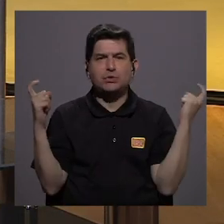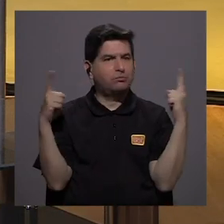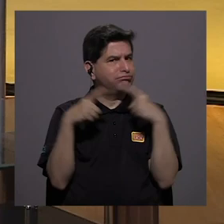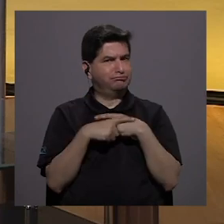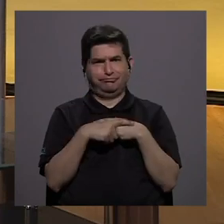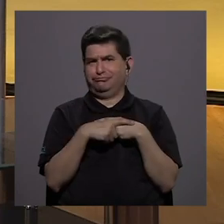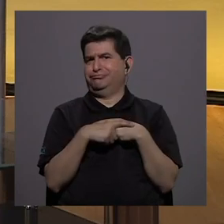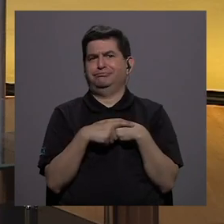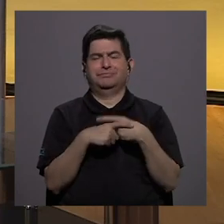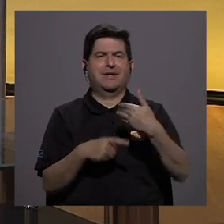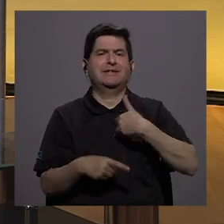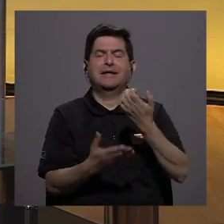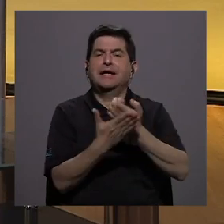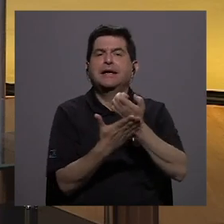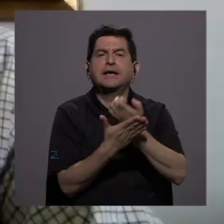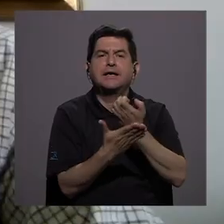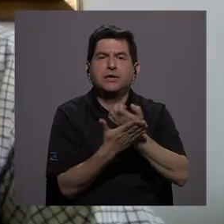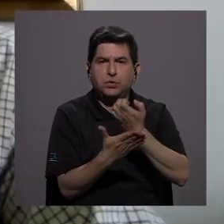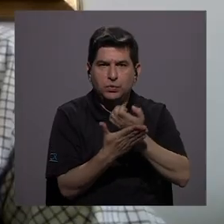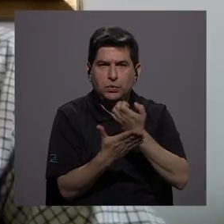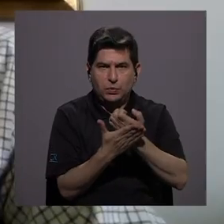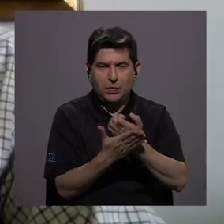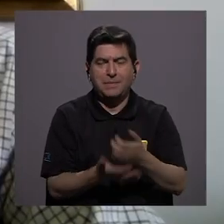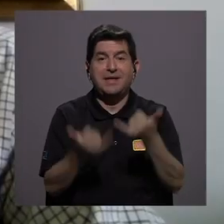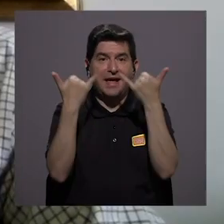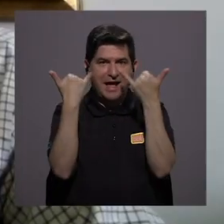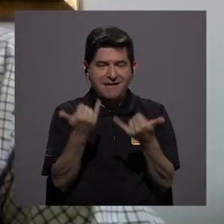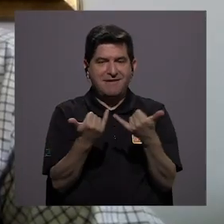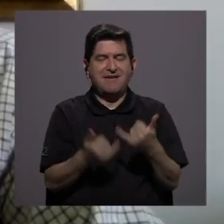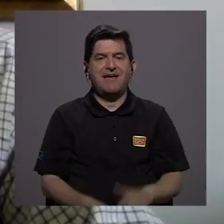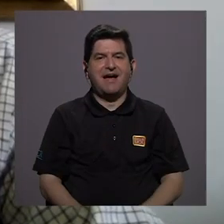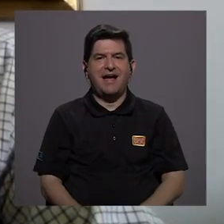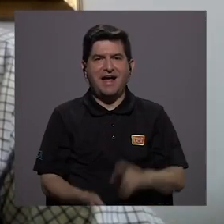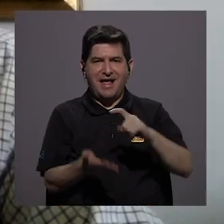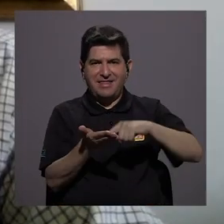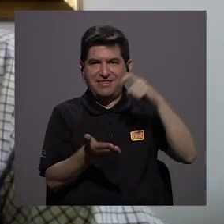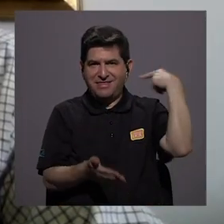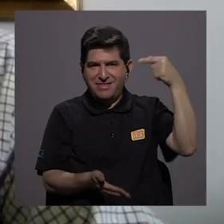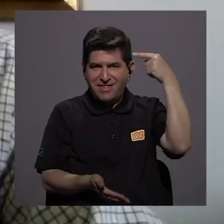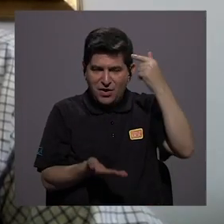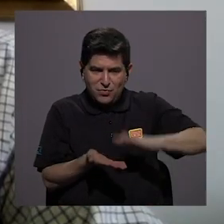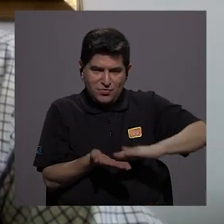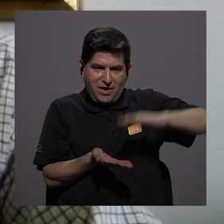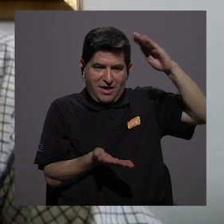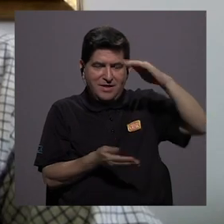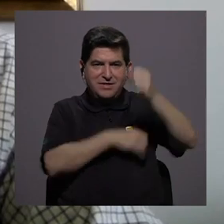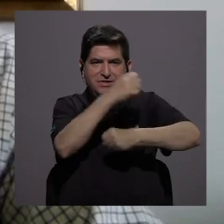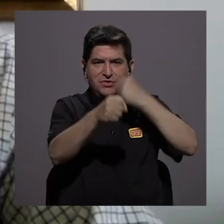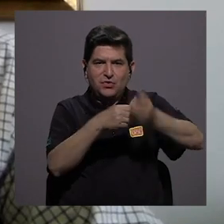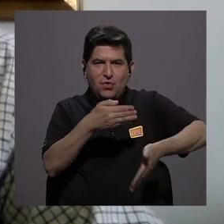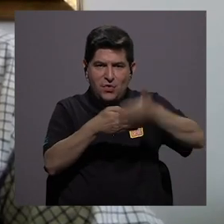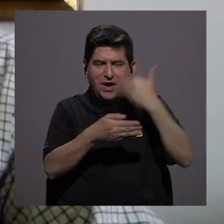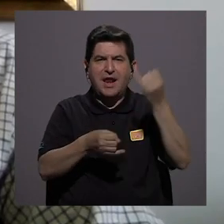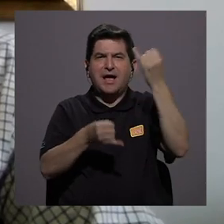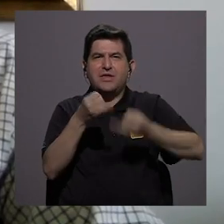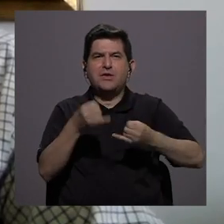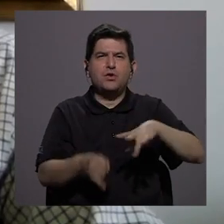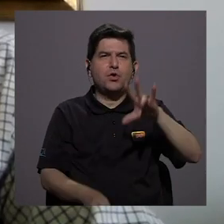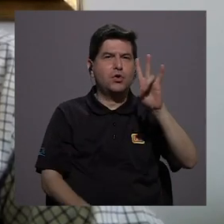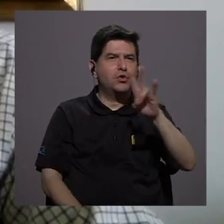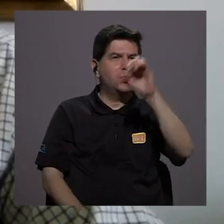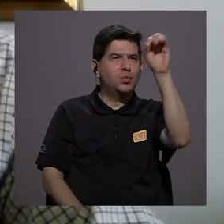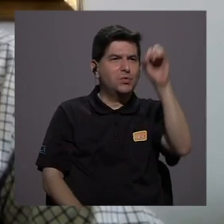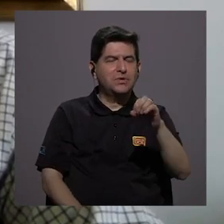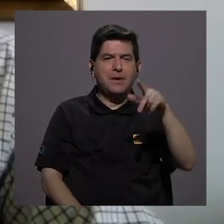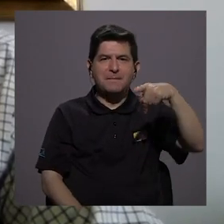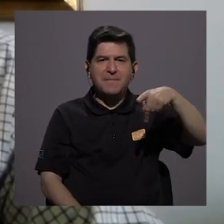complicada, ¿no? Porque teníamos una economía que tenía ya un déficit fiscal muy alto. El año pasado cerramos alrededor de un